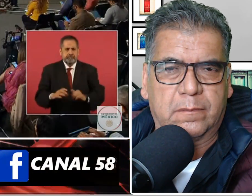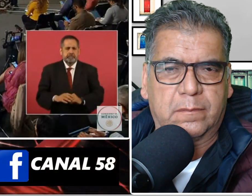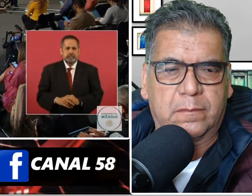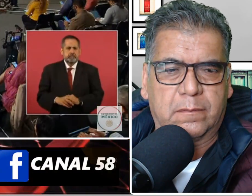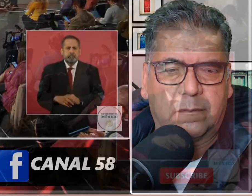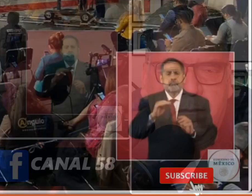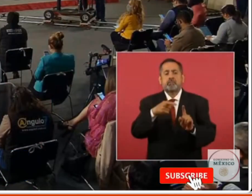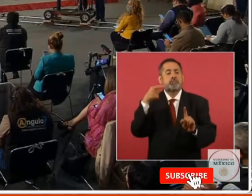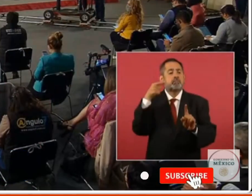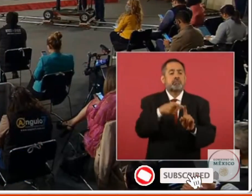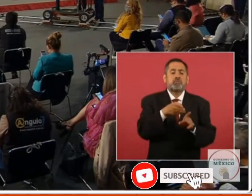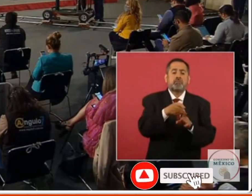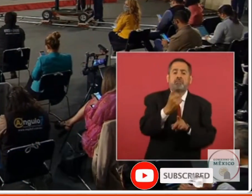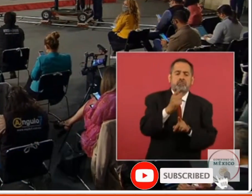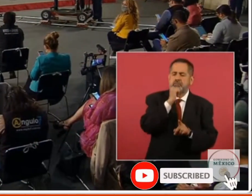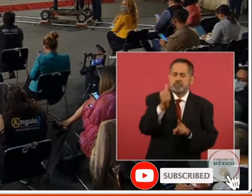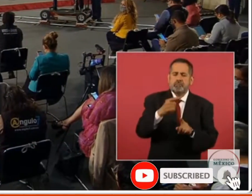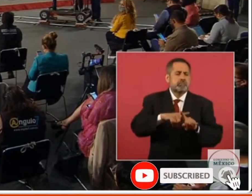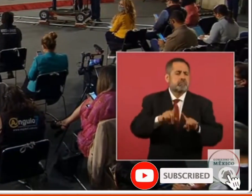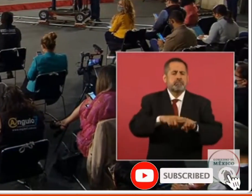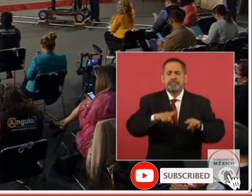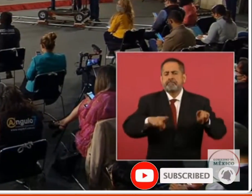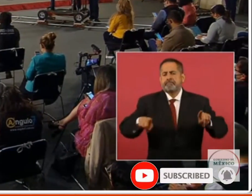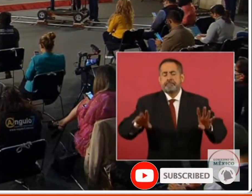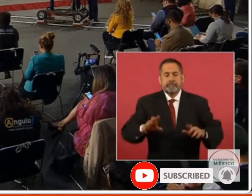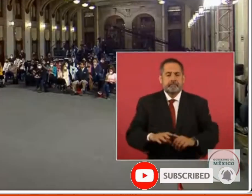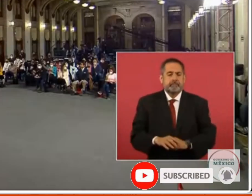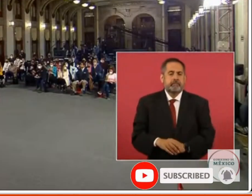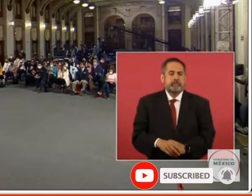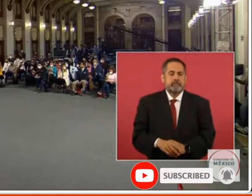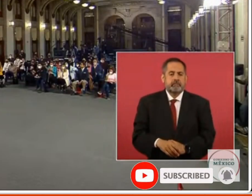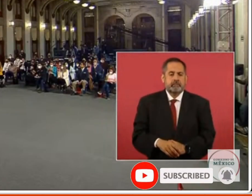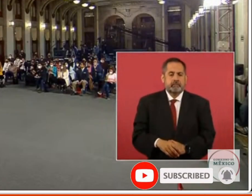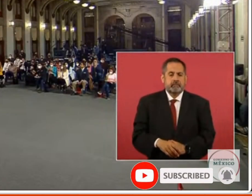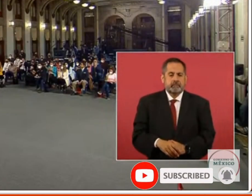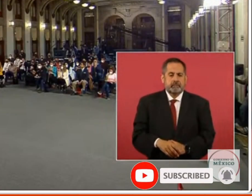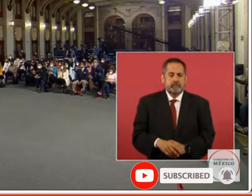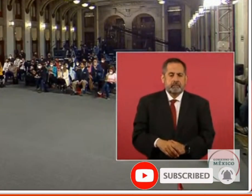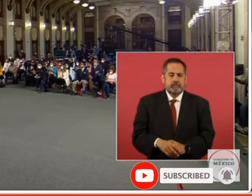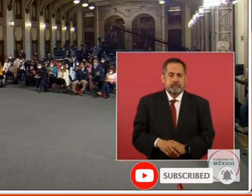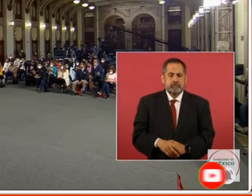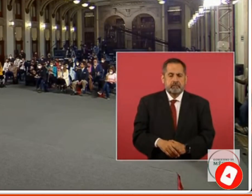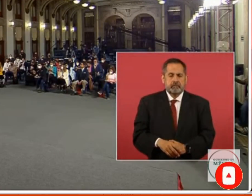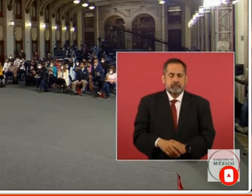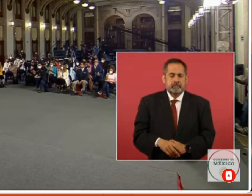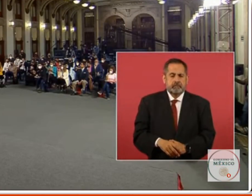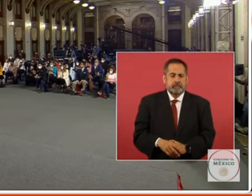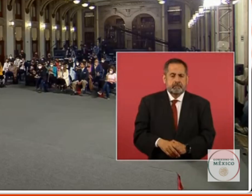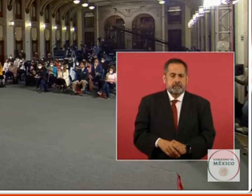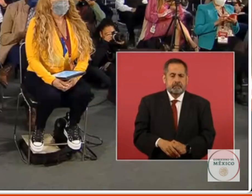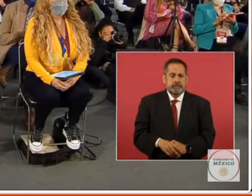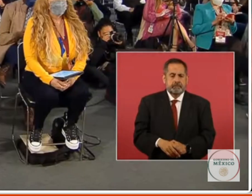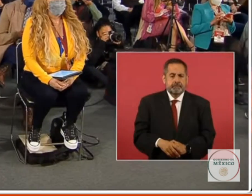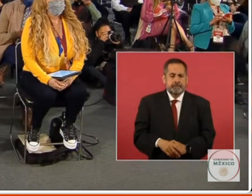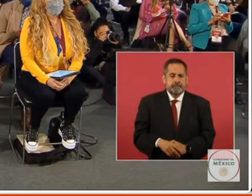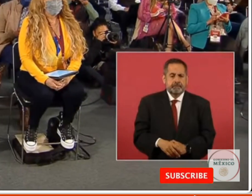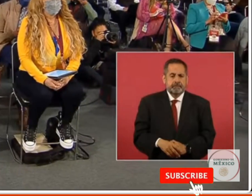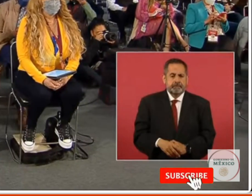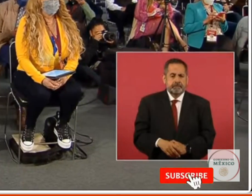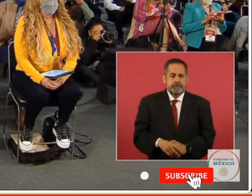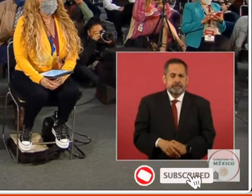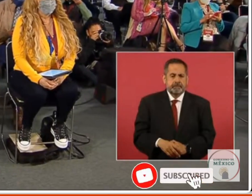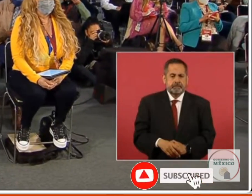La denuncia siempre tiene que ser por posibles operaciones con recursos de procedencia ilícita. Eso dice el